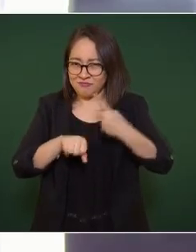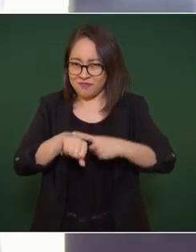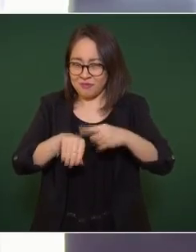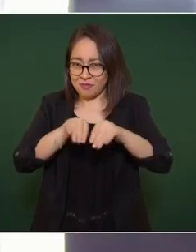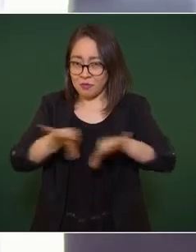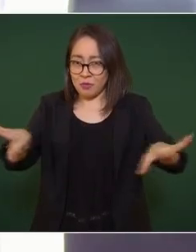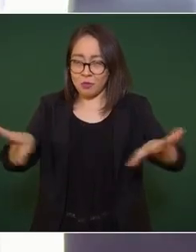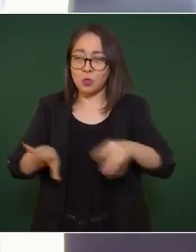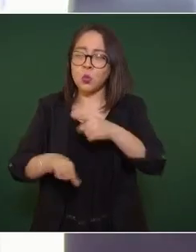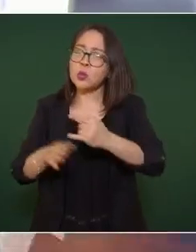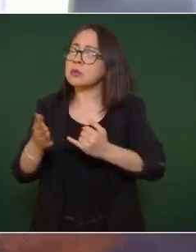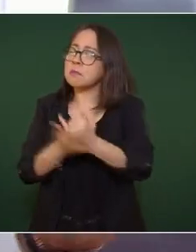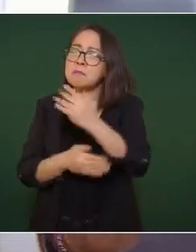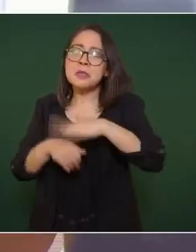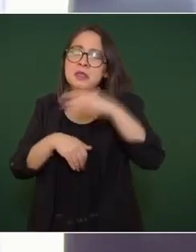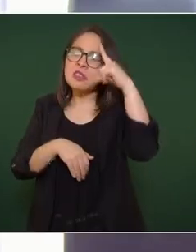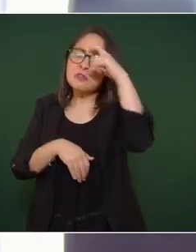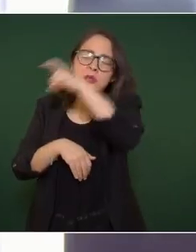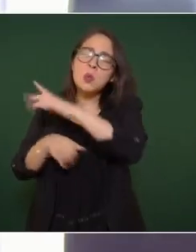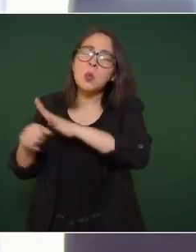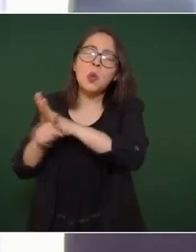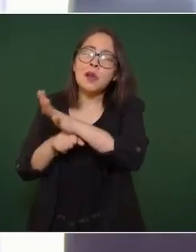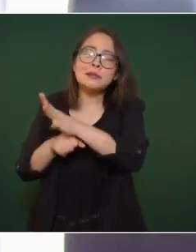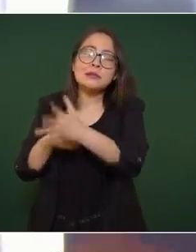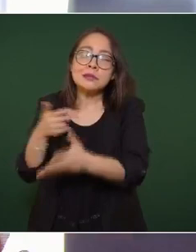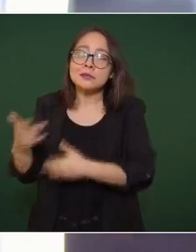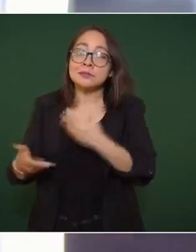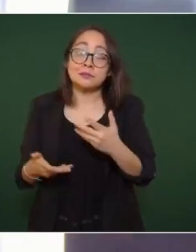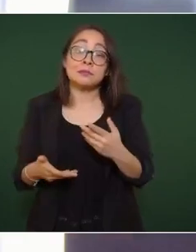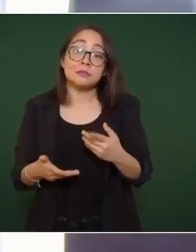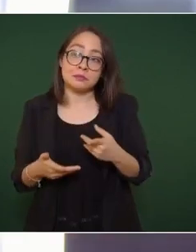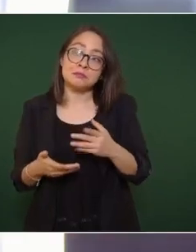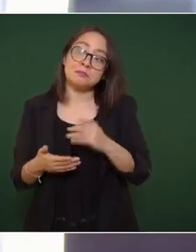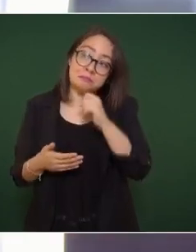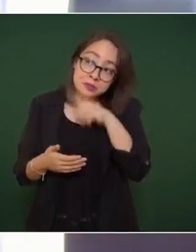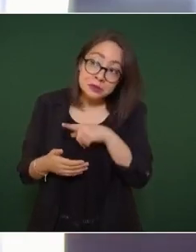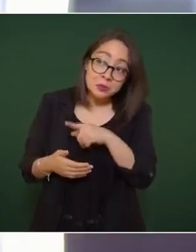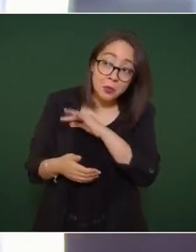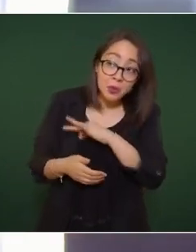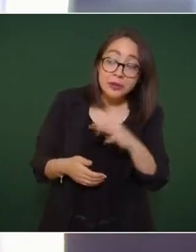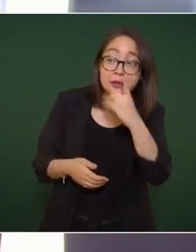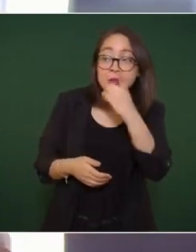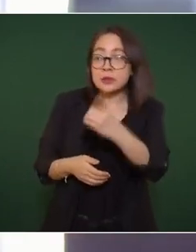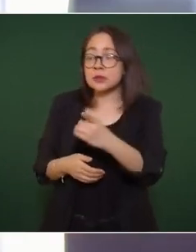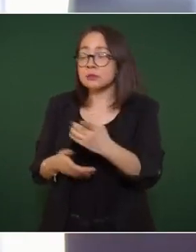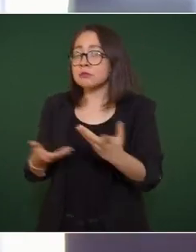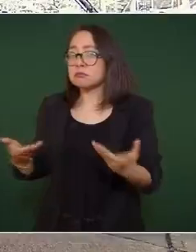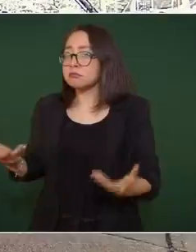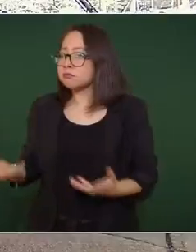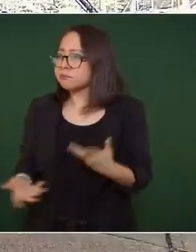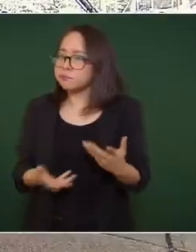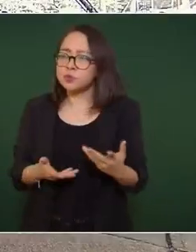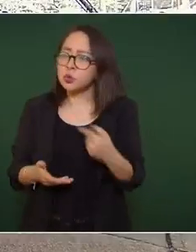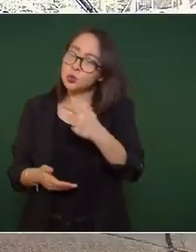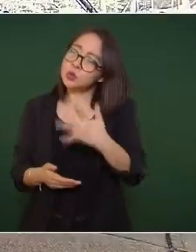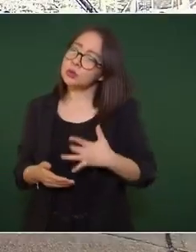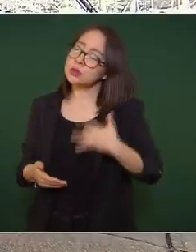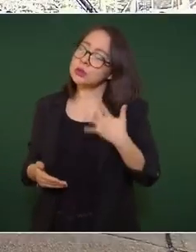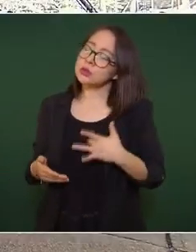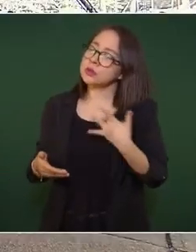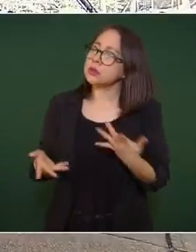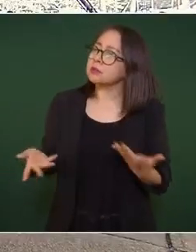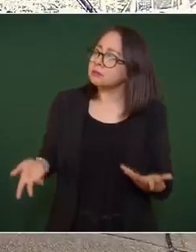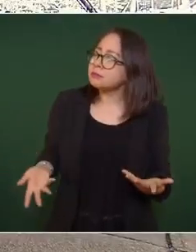decisión más difícil que tomó usted? Y a la par también, si me permite, si nos pudiese comentar, ¿cuál considera usted que ha